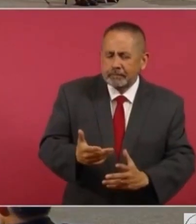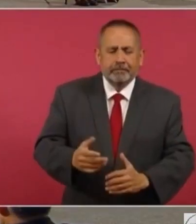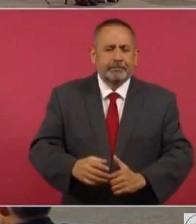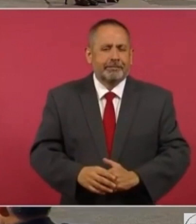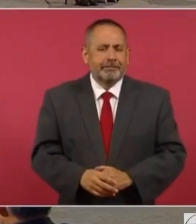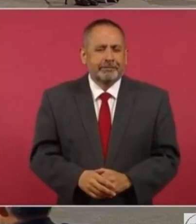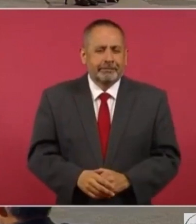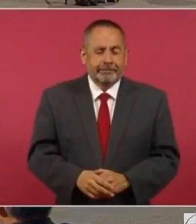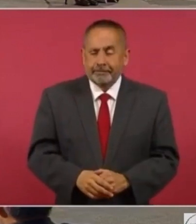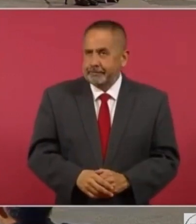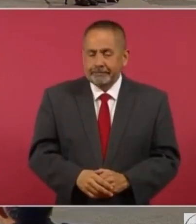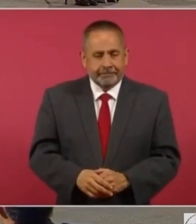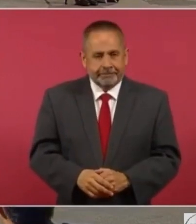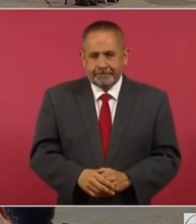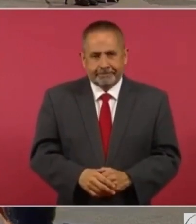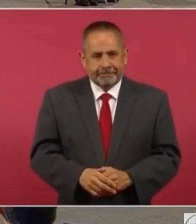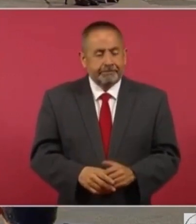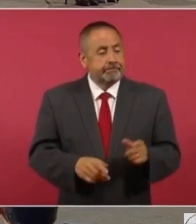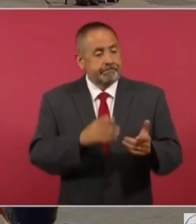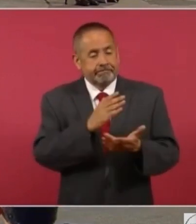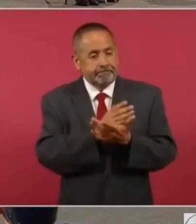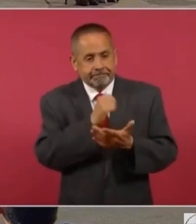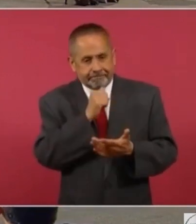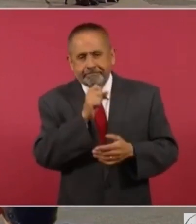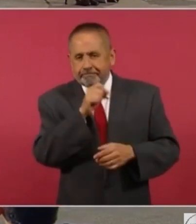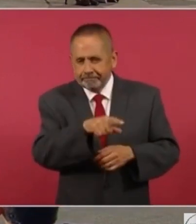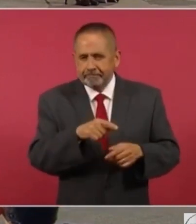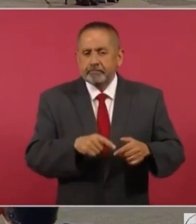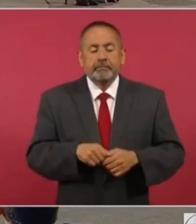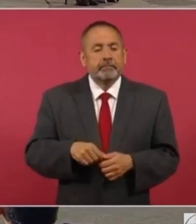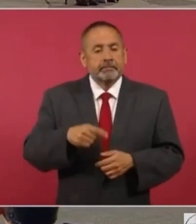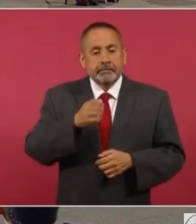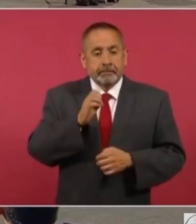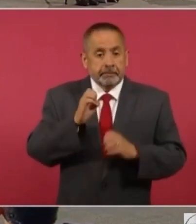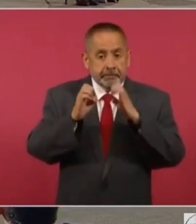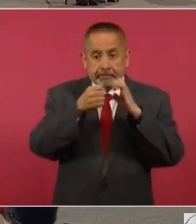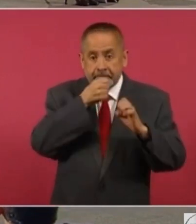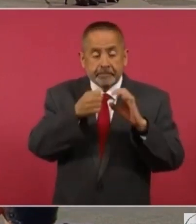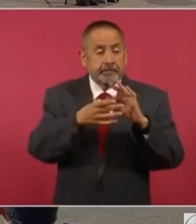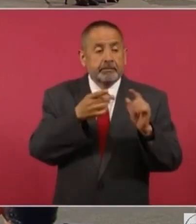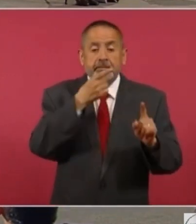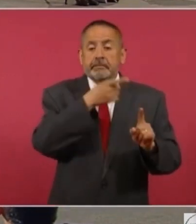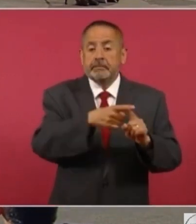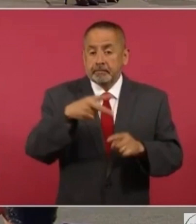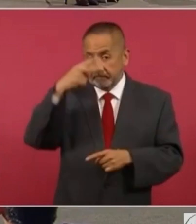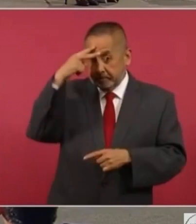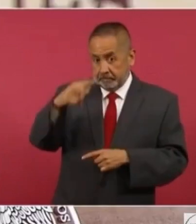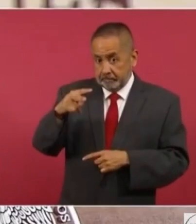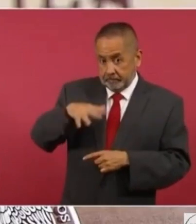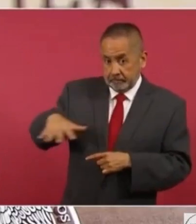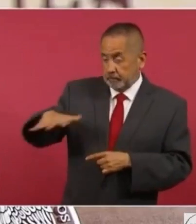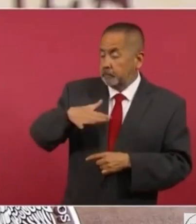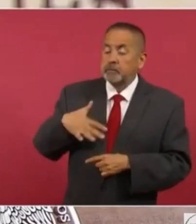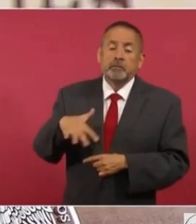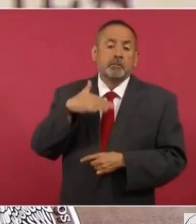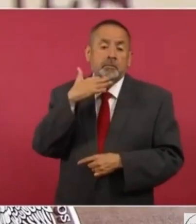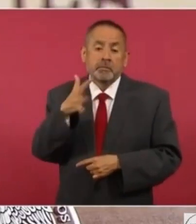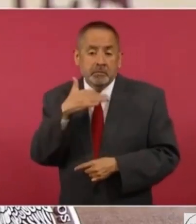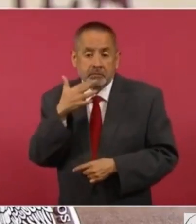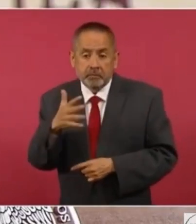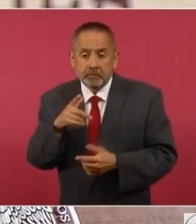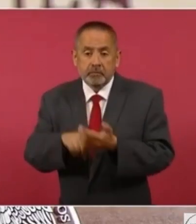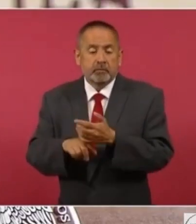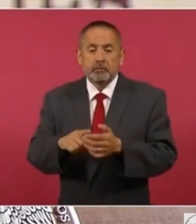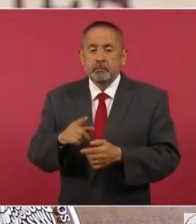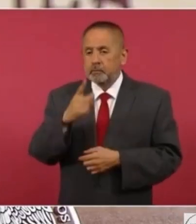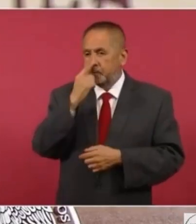Aquí no para. En una más de la Sinrazón, durante la entrevista, dice que México es un país corrupto y que aunque la Policía